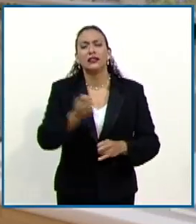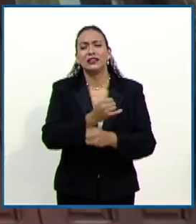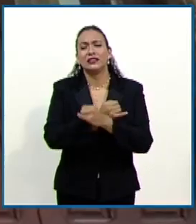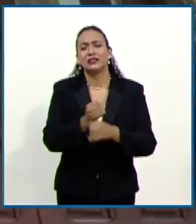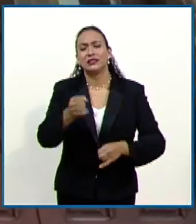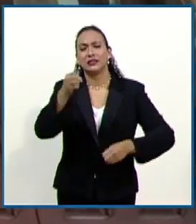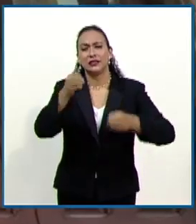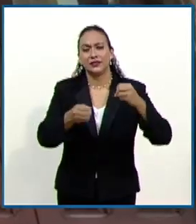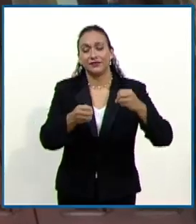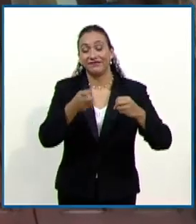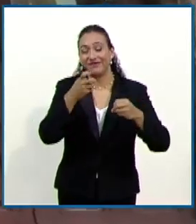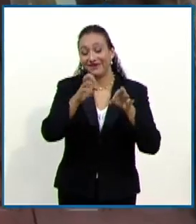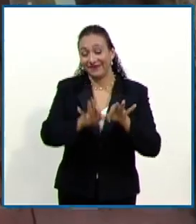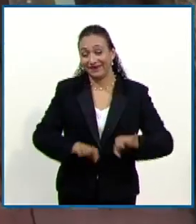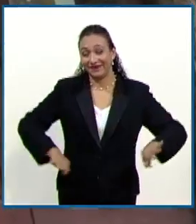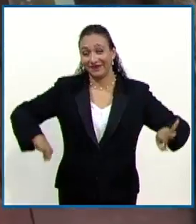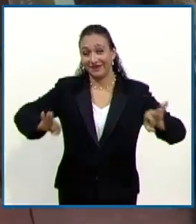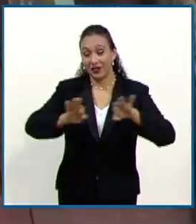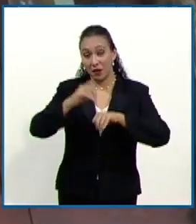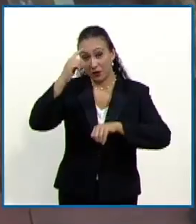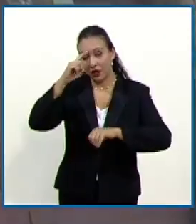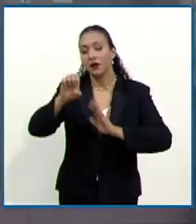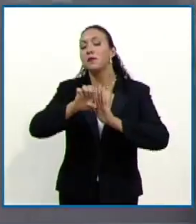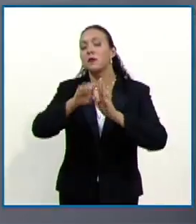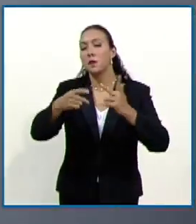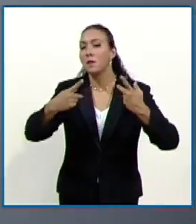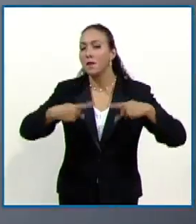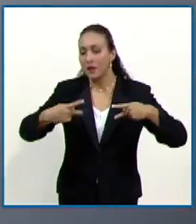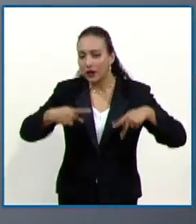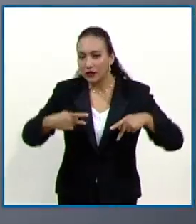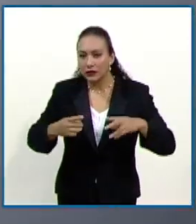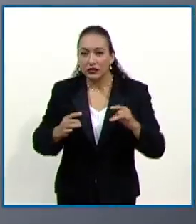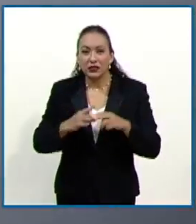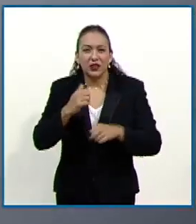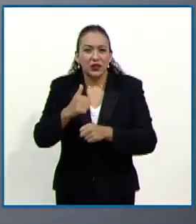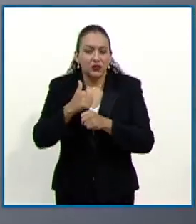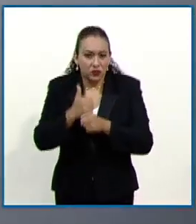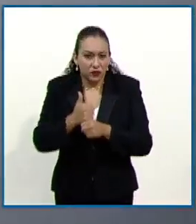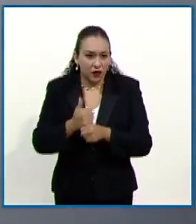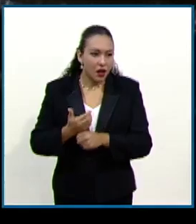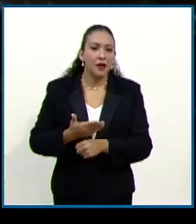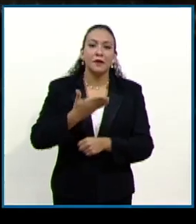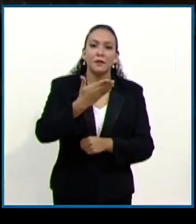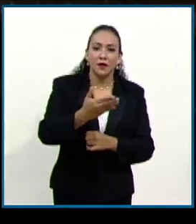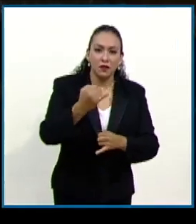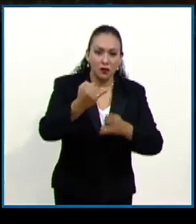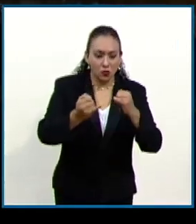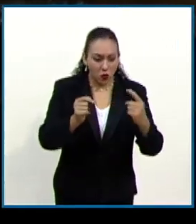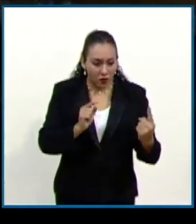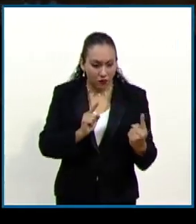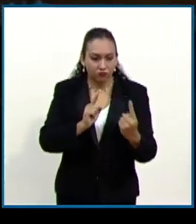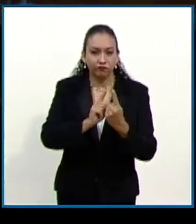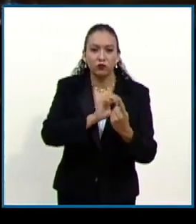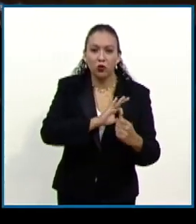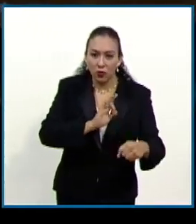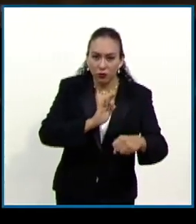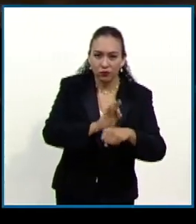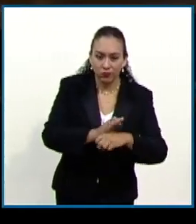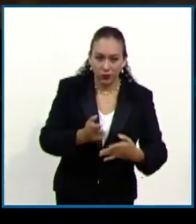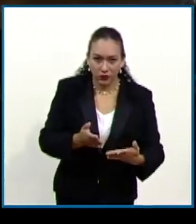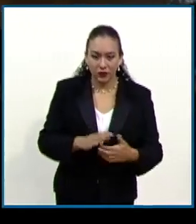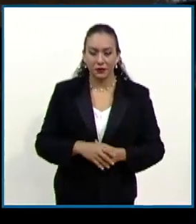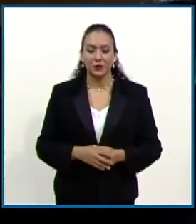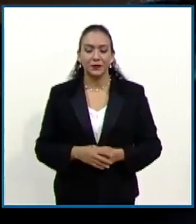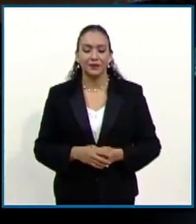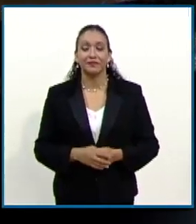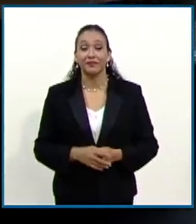garantía indispensable para que las víctimas puedan tener acceso a la justicia y a la protección de sus derechos. Los participantes